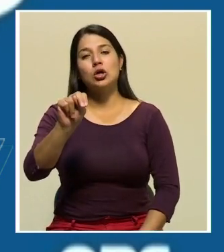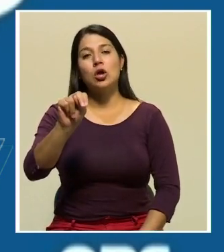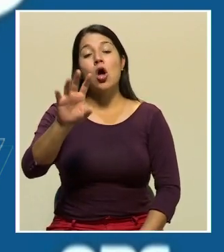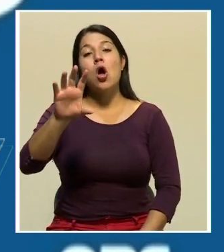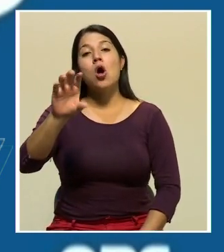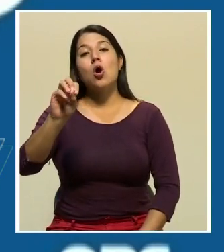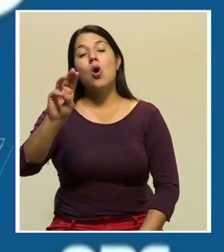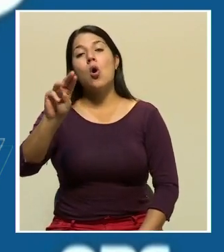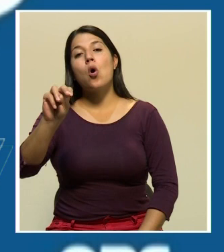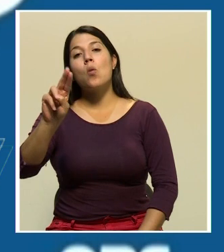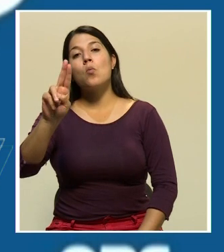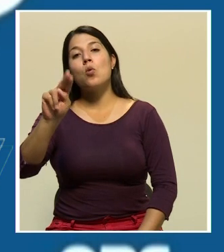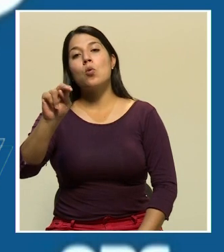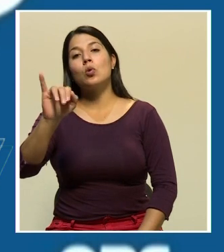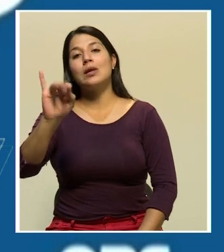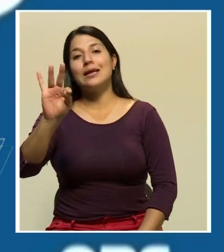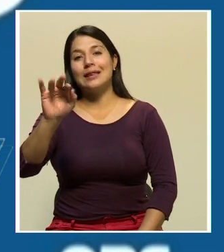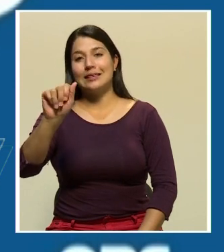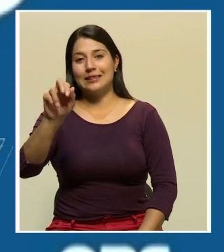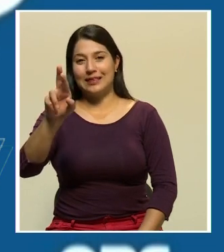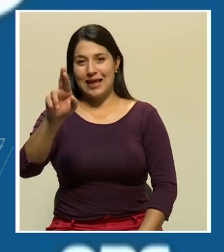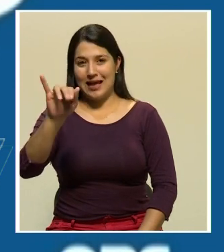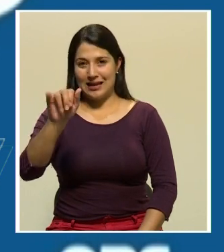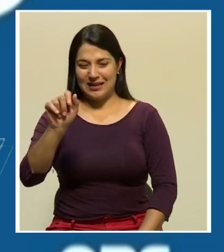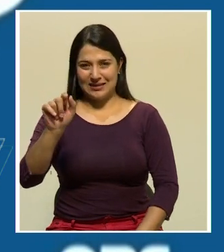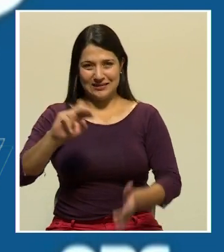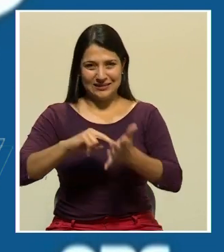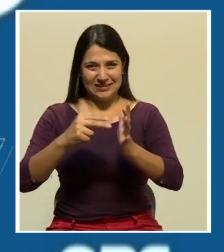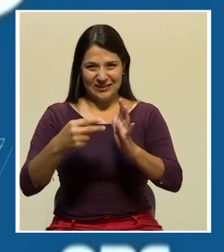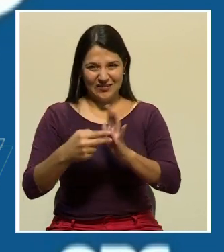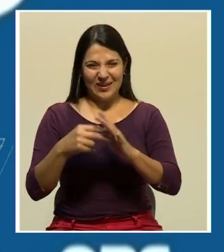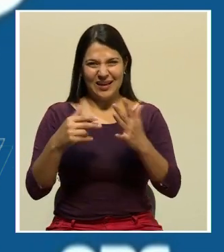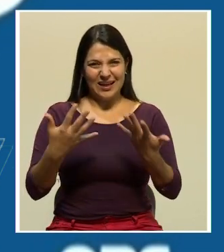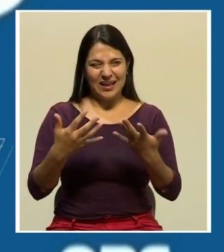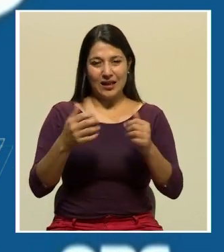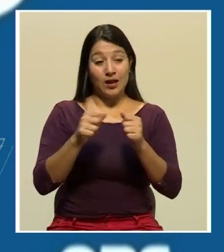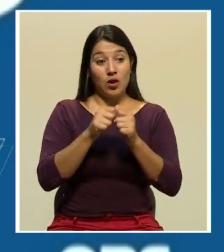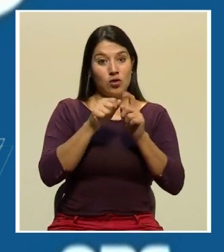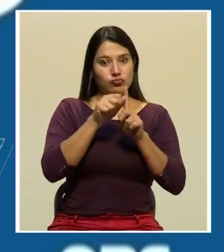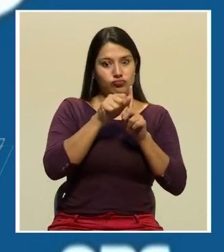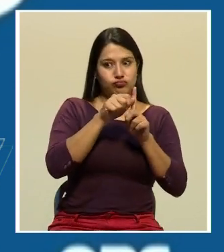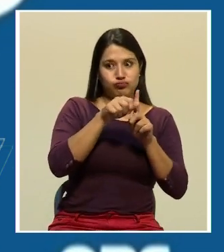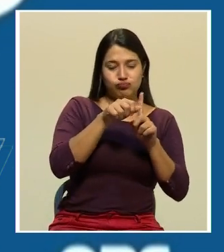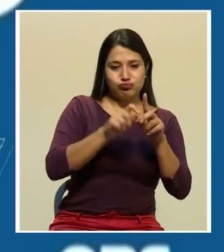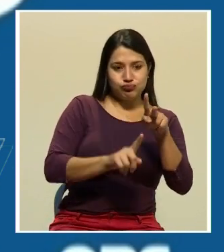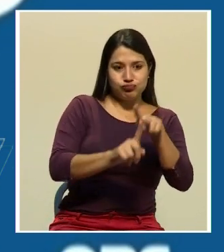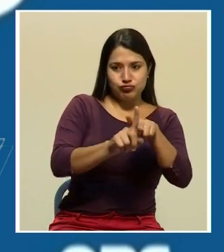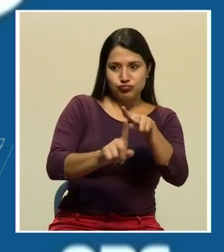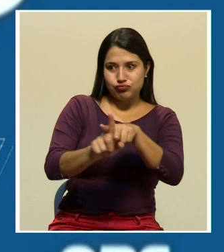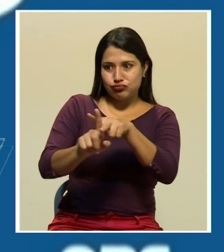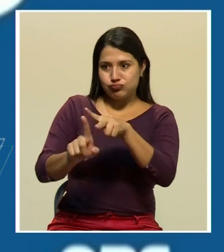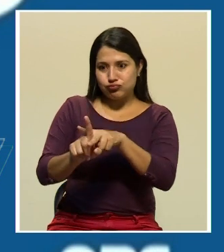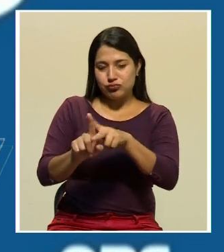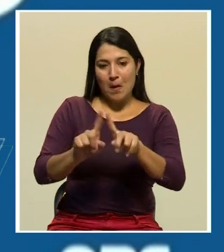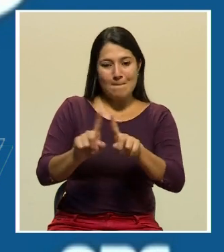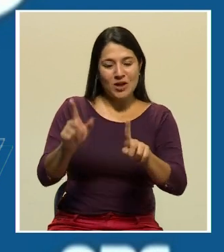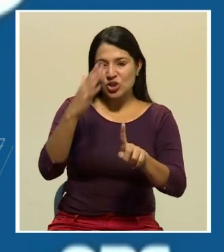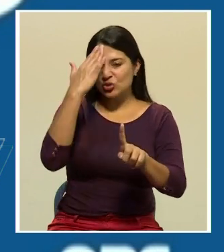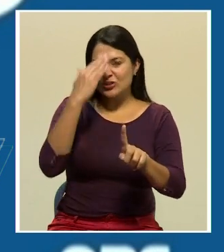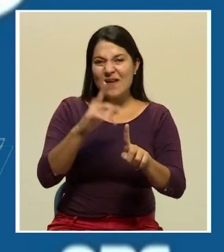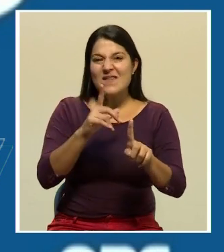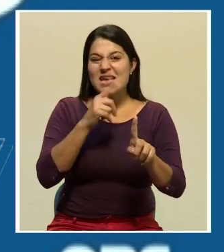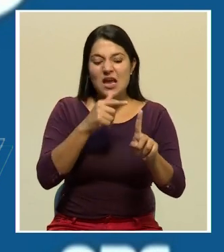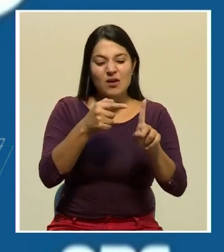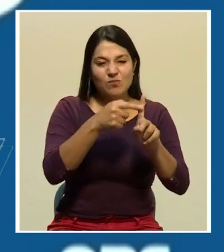país han permitido poder identificar que en la gran área metropolitana la cantidad